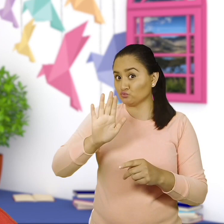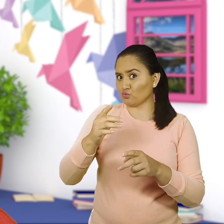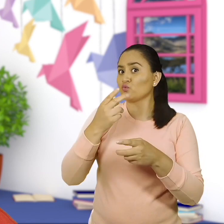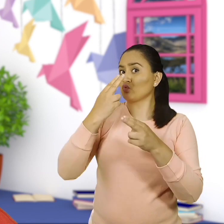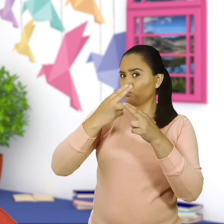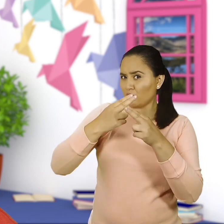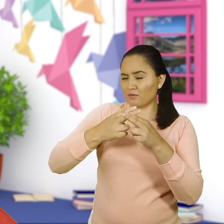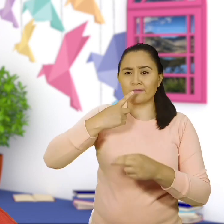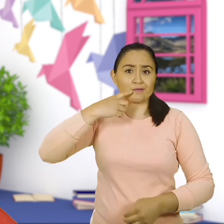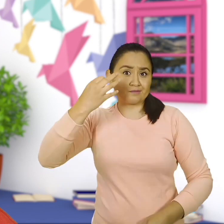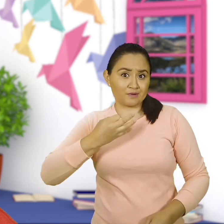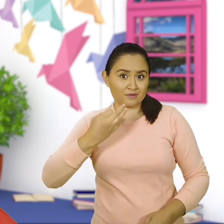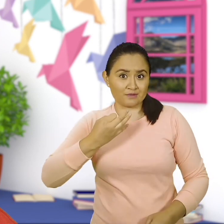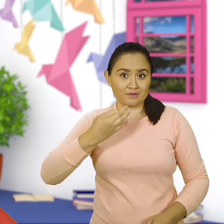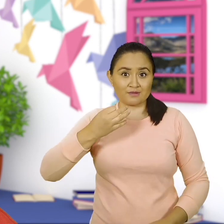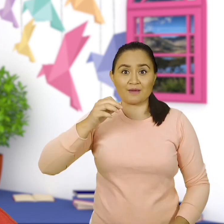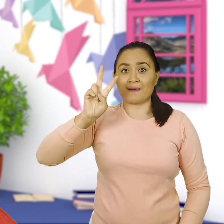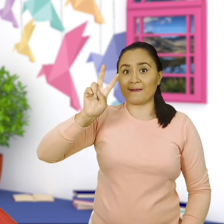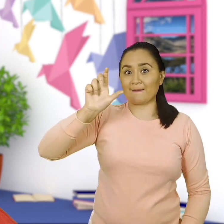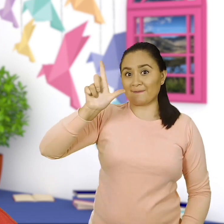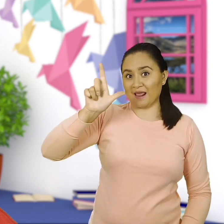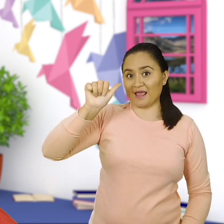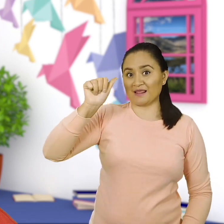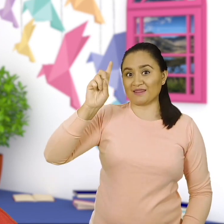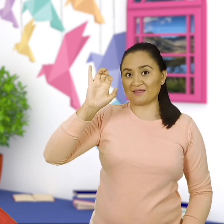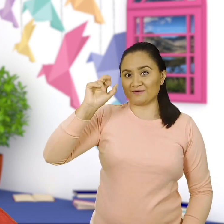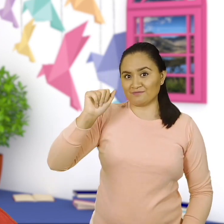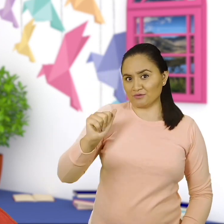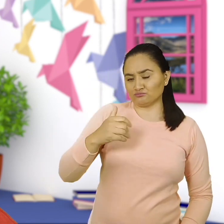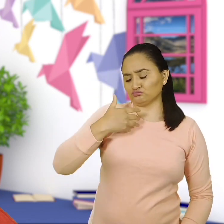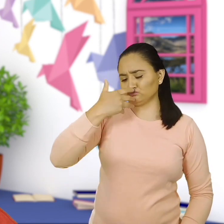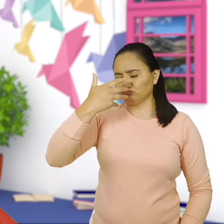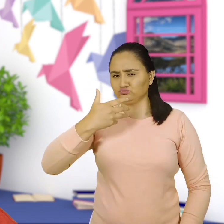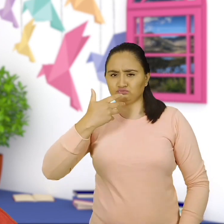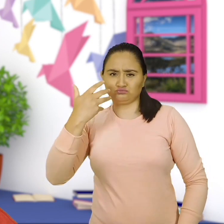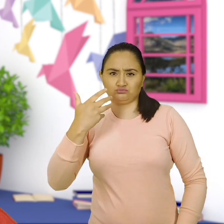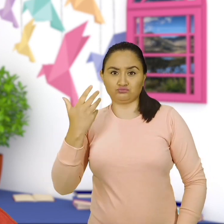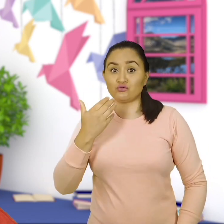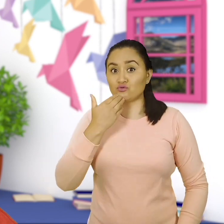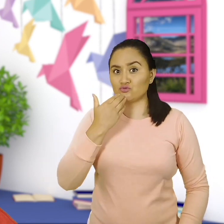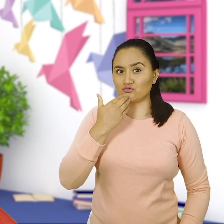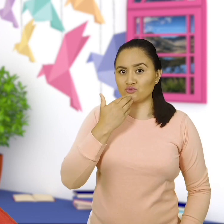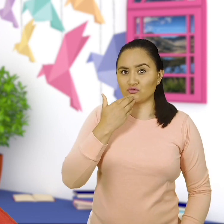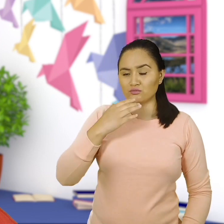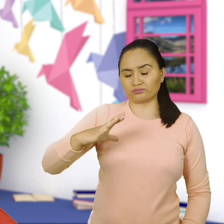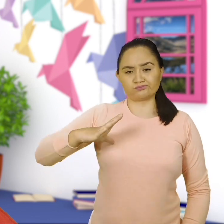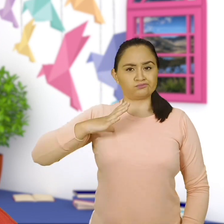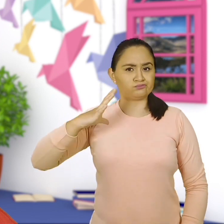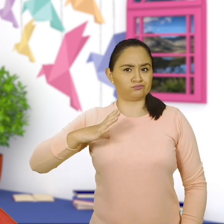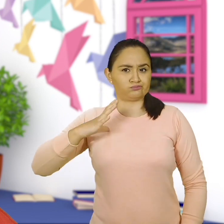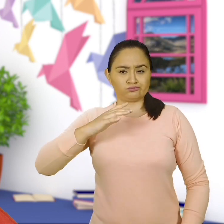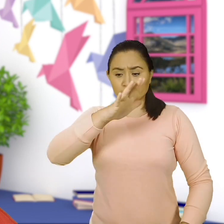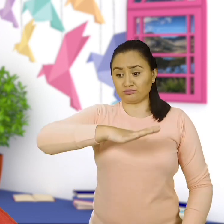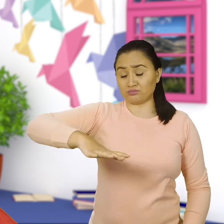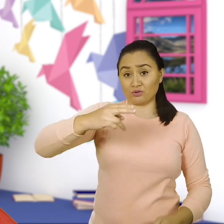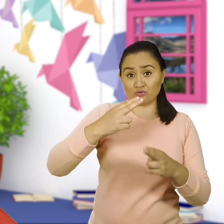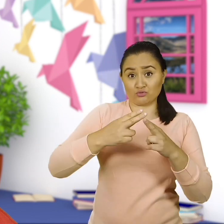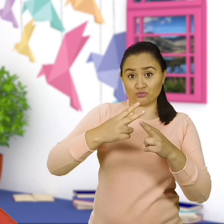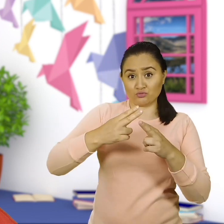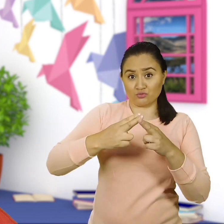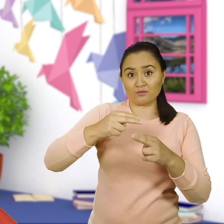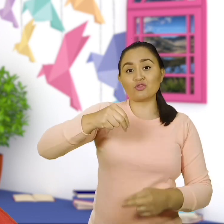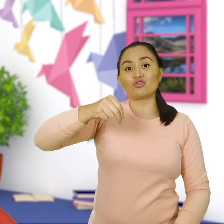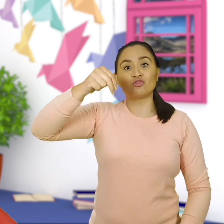es Vladimir Ivanovich Burlesque von Karlov, barón de Alsacia y señor de las tierras de Minesco,